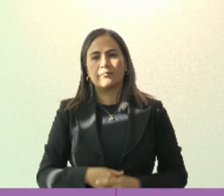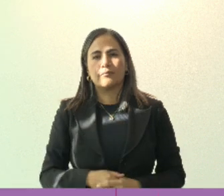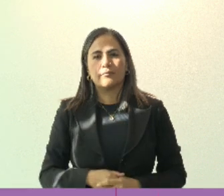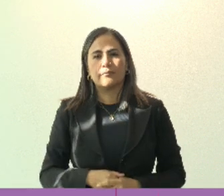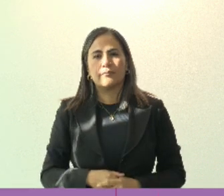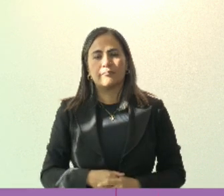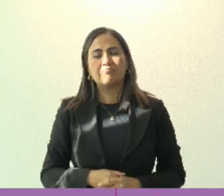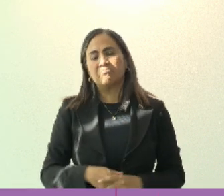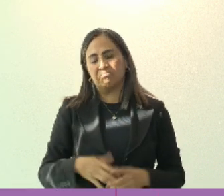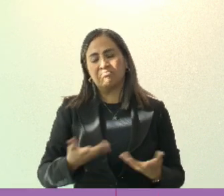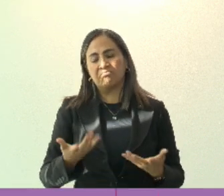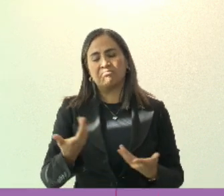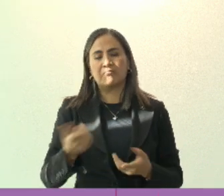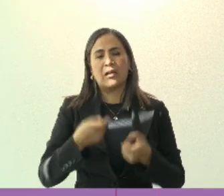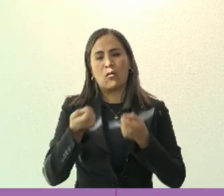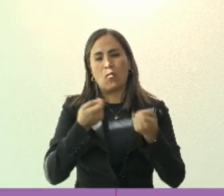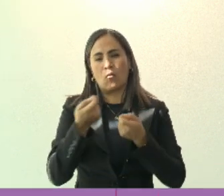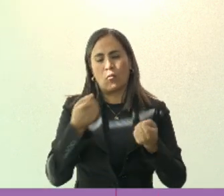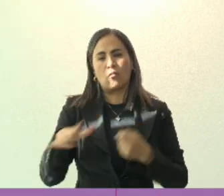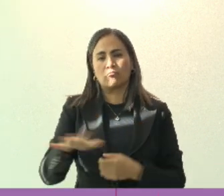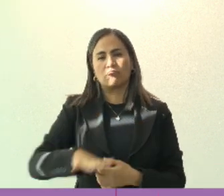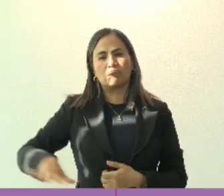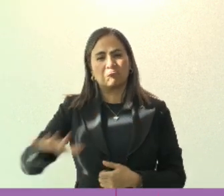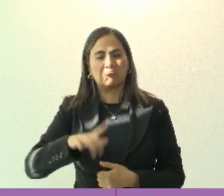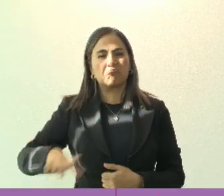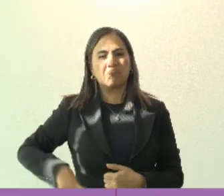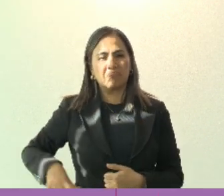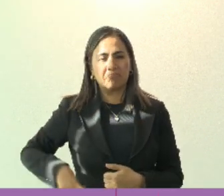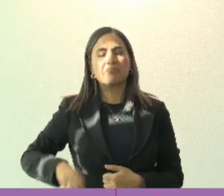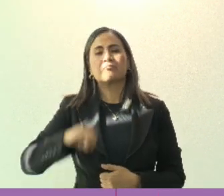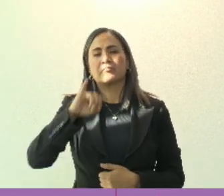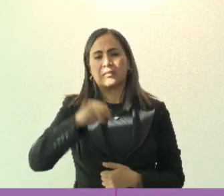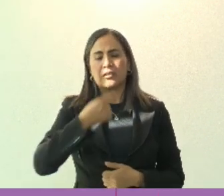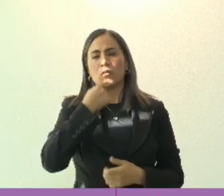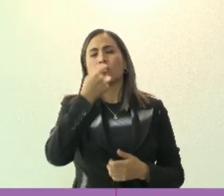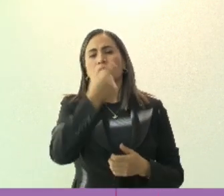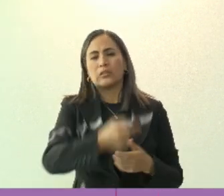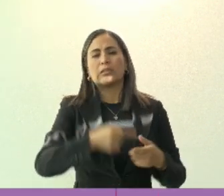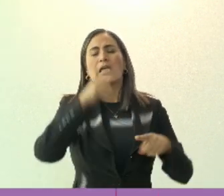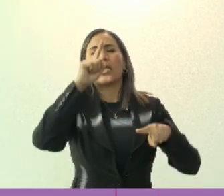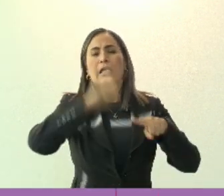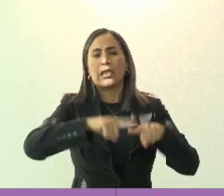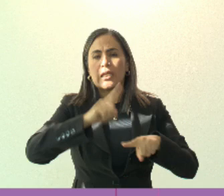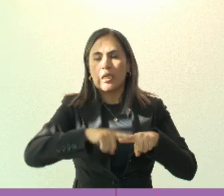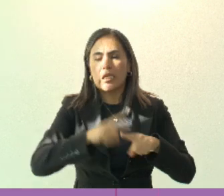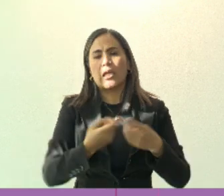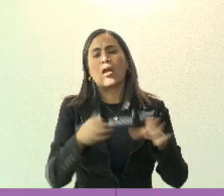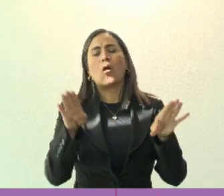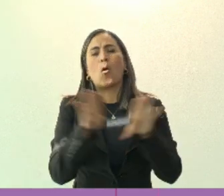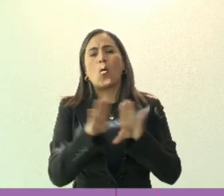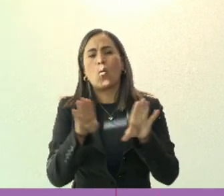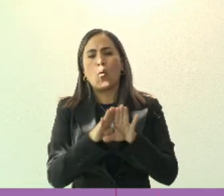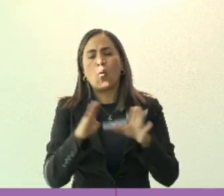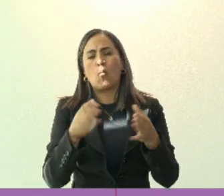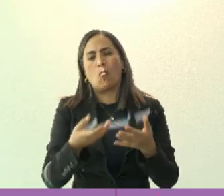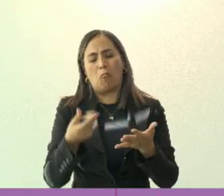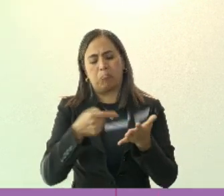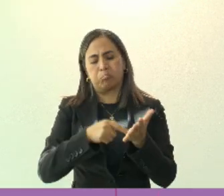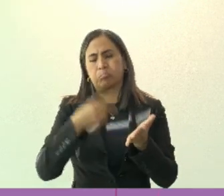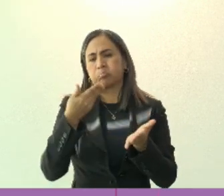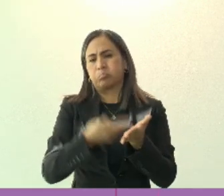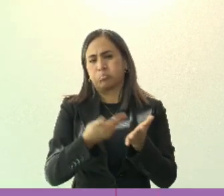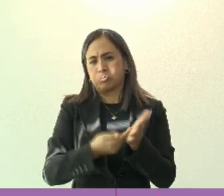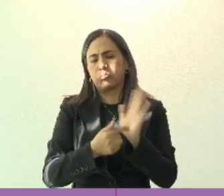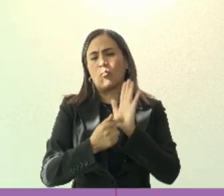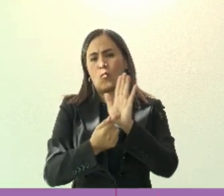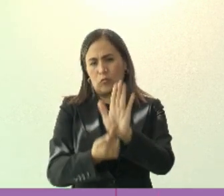de la función pública, donde nos señalan quiénes y cómo debemos de rendir cuentas, por un lado. Pero por